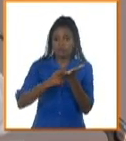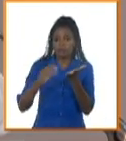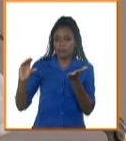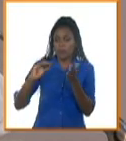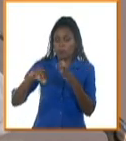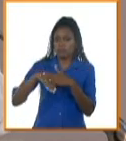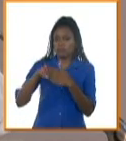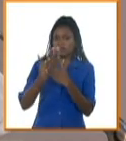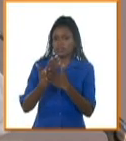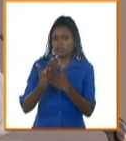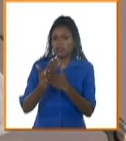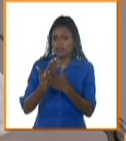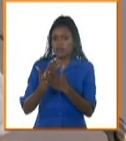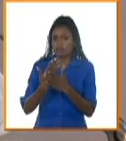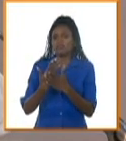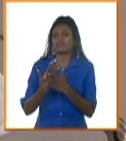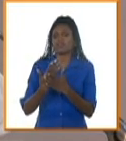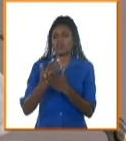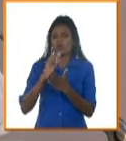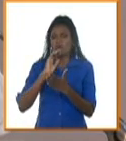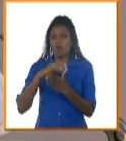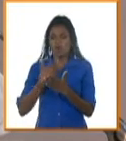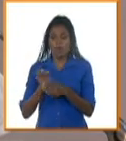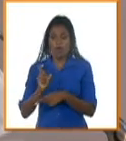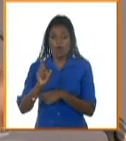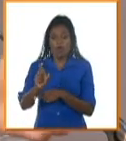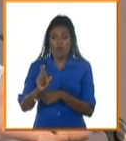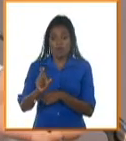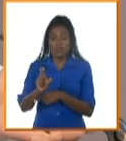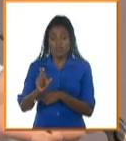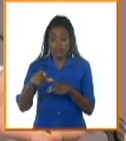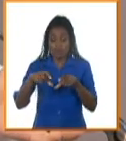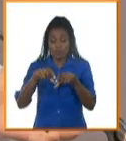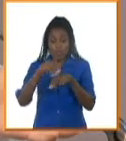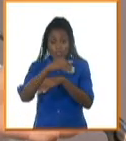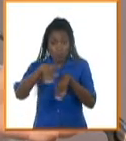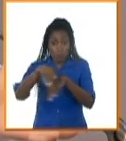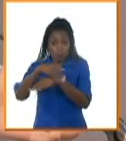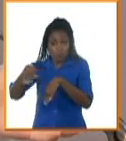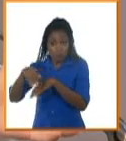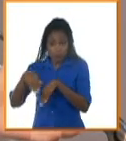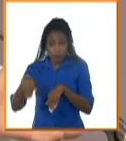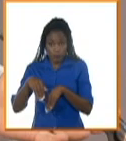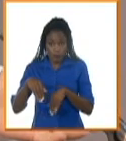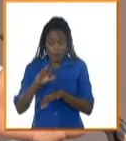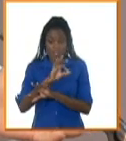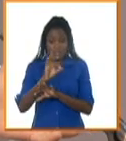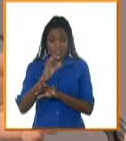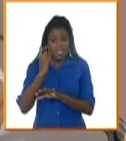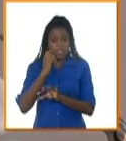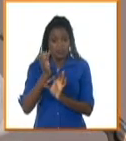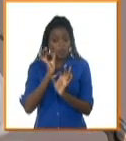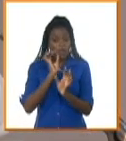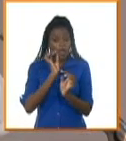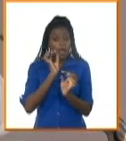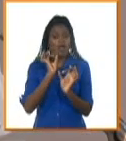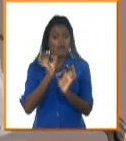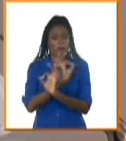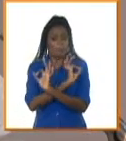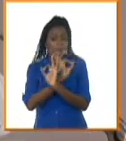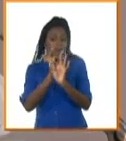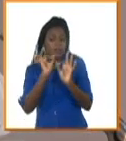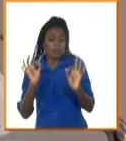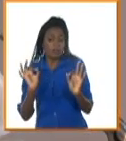día prácticamente y le paga como decimos al final del surco o sea eso lleva eso tiene especificidades y esas